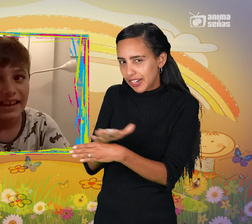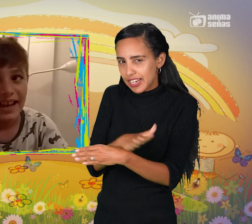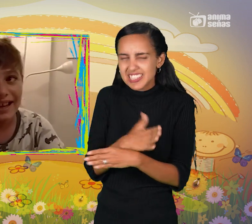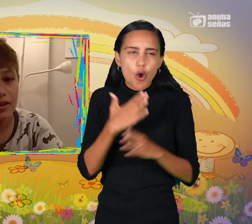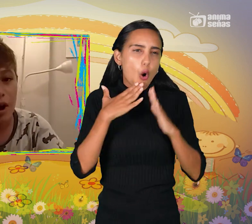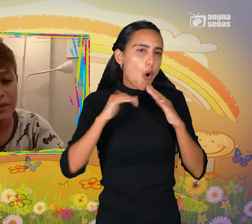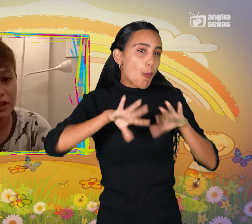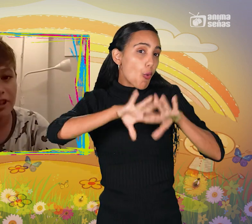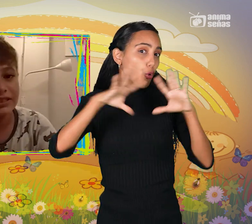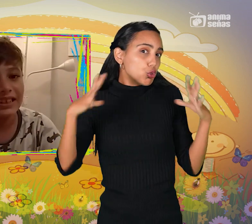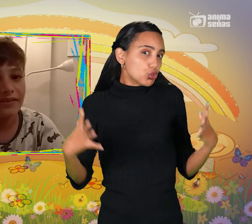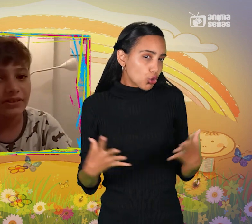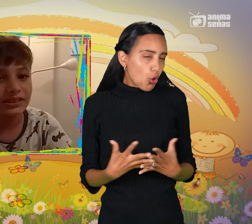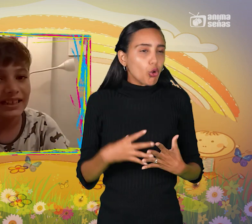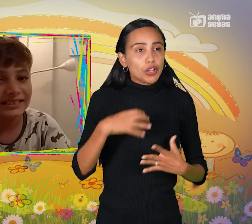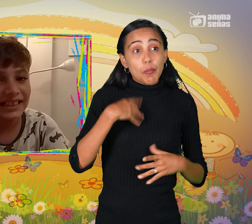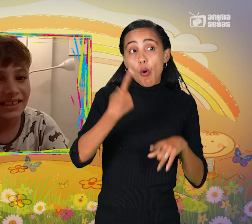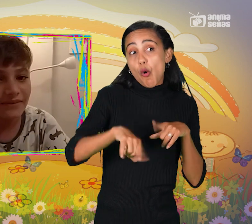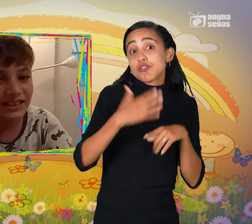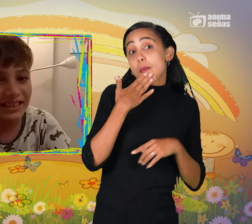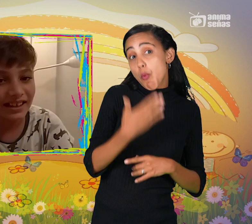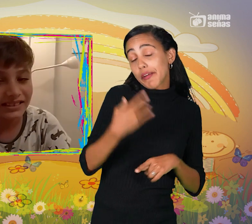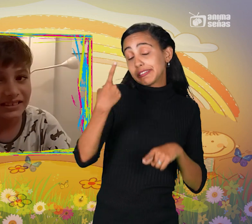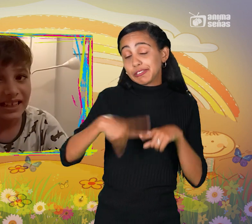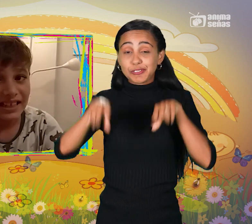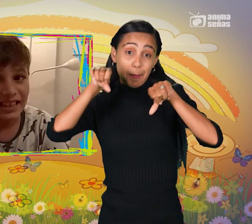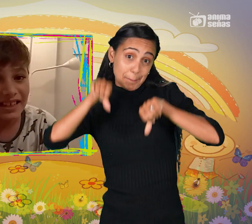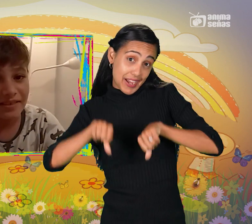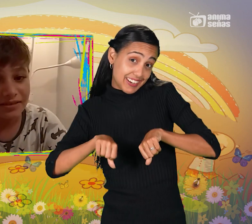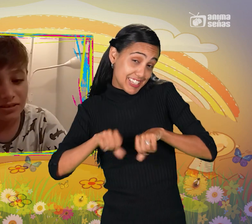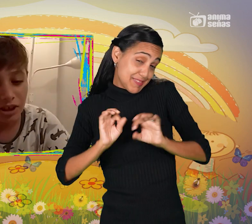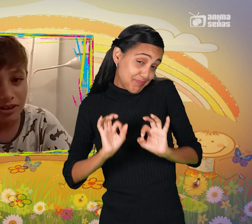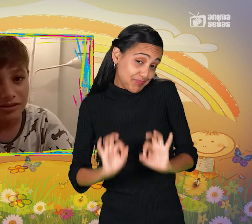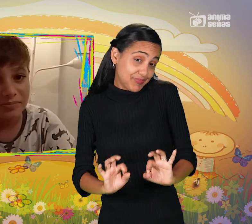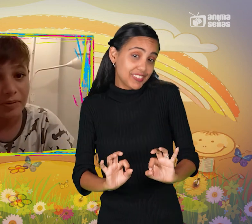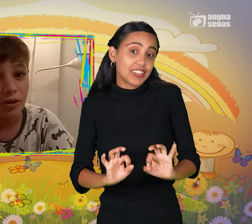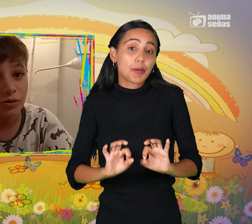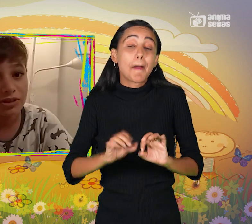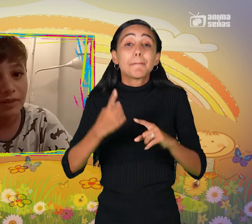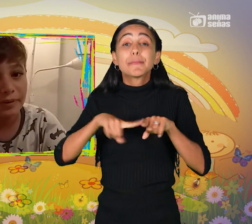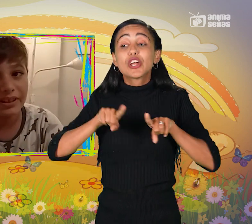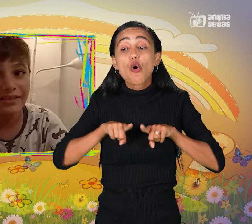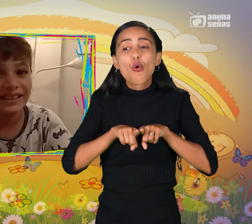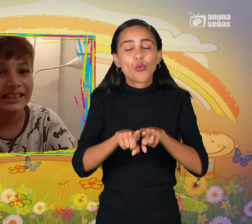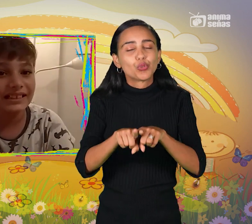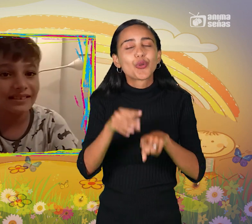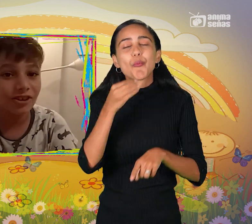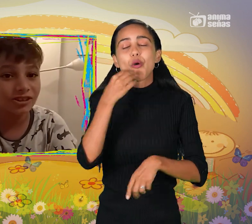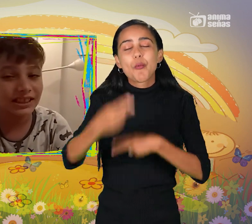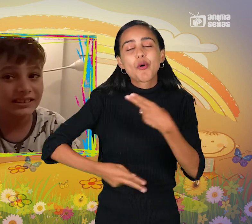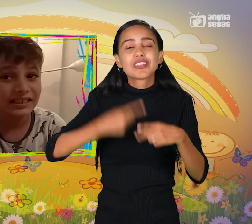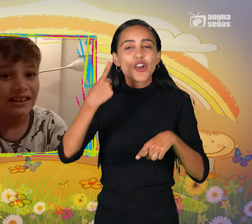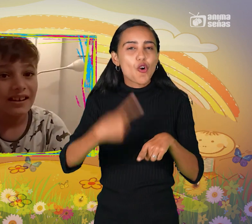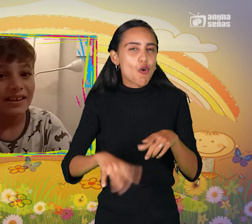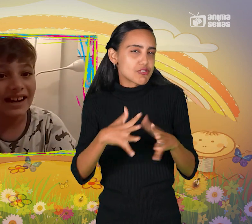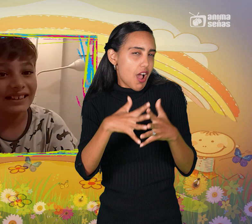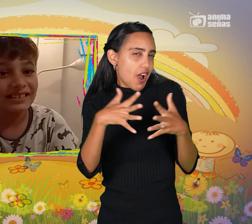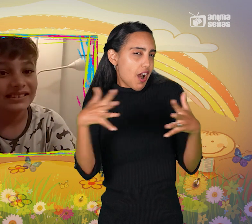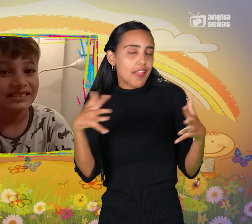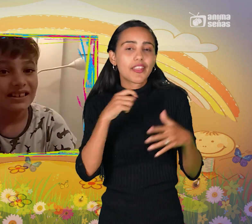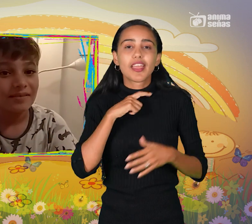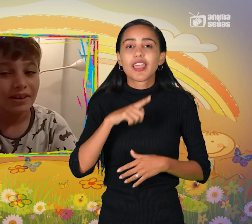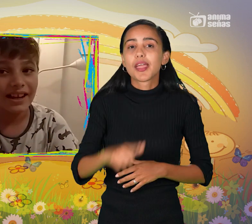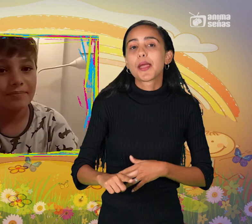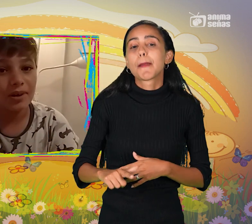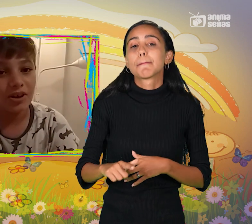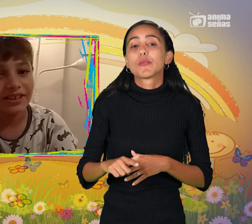diferencias, en cómo todos tenemos fortalezas y debilidades, y todos juntos podemos hacer cosas